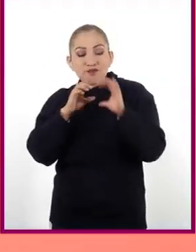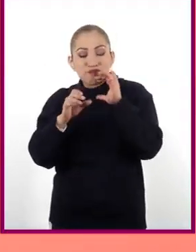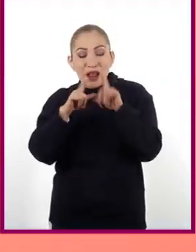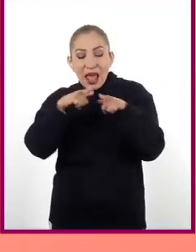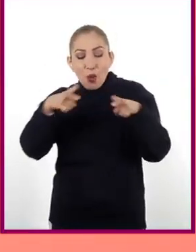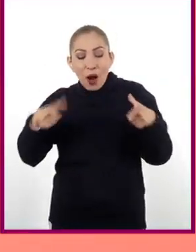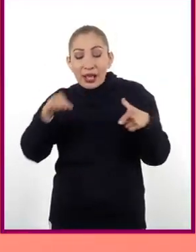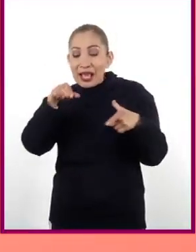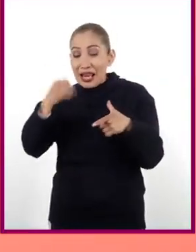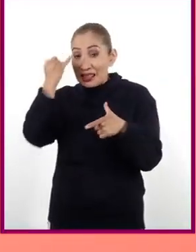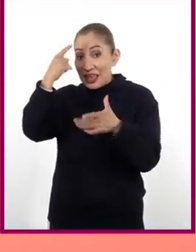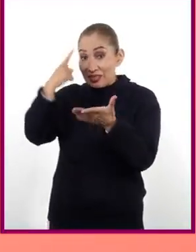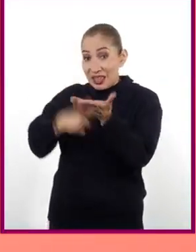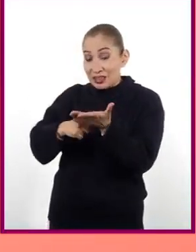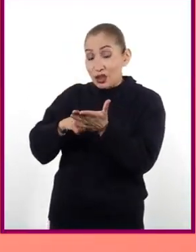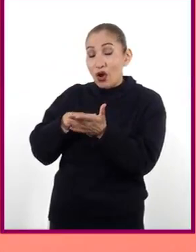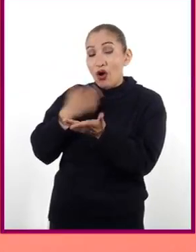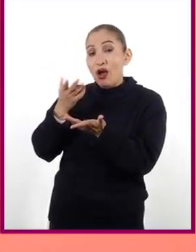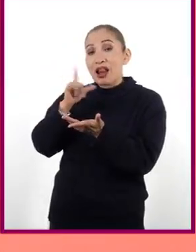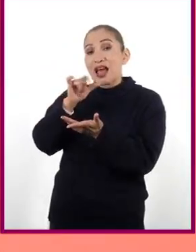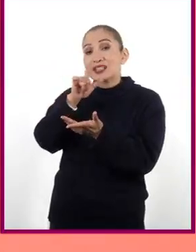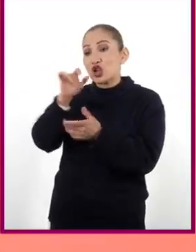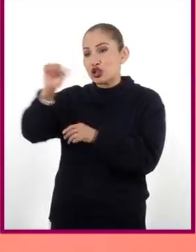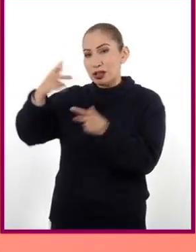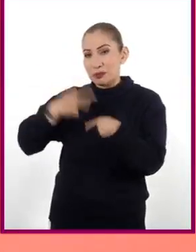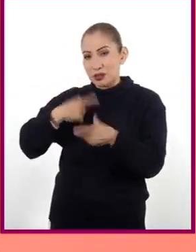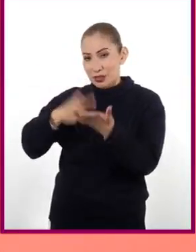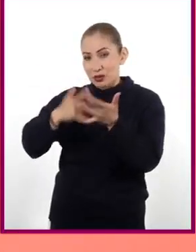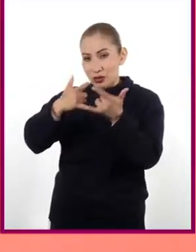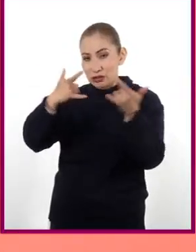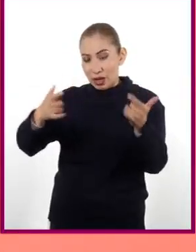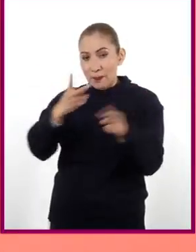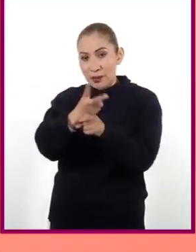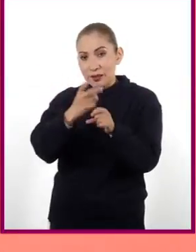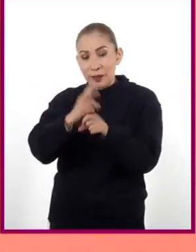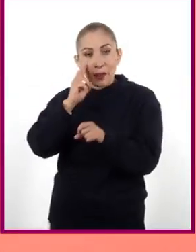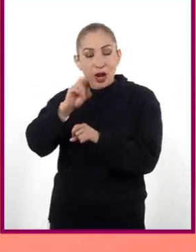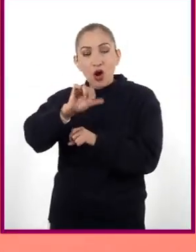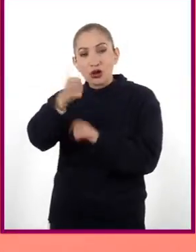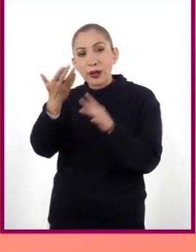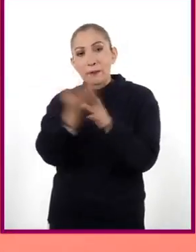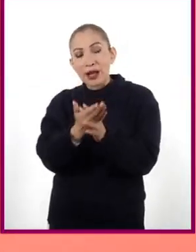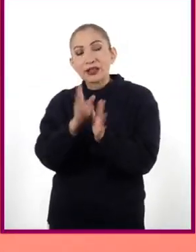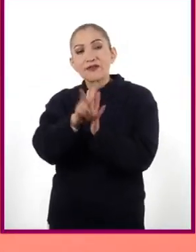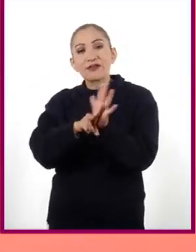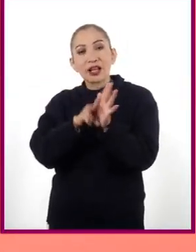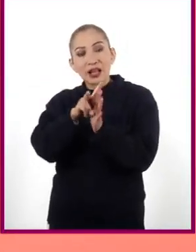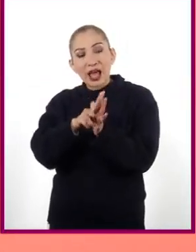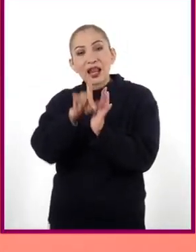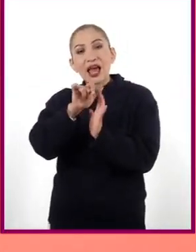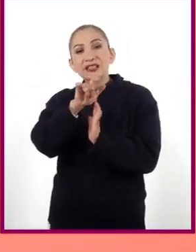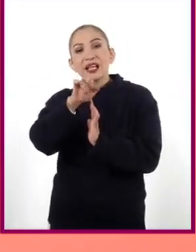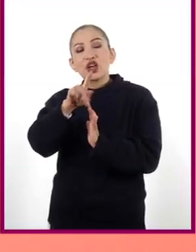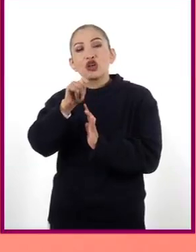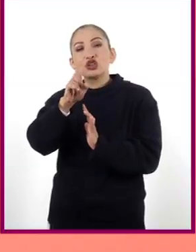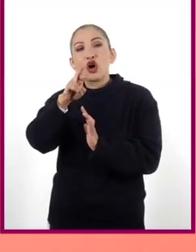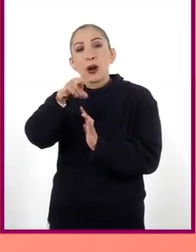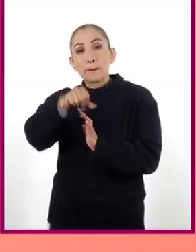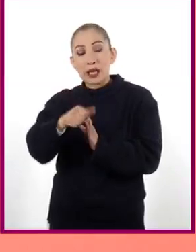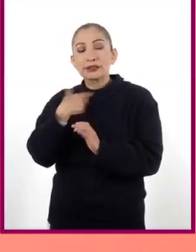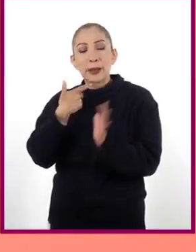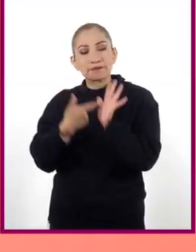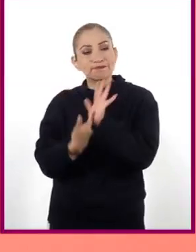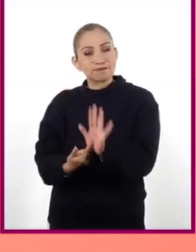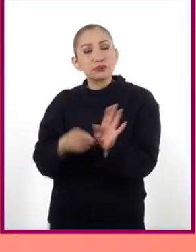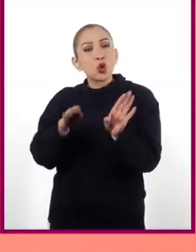las ideas de Lázaro y de otros personajes, los invitamos a ver la otra parte del video Lazarillo de Tormes, que